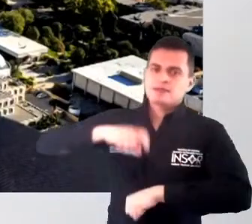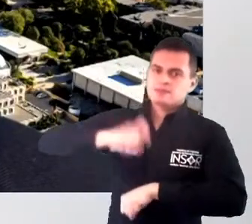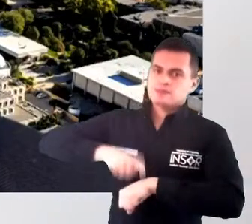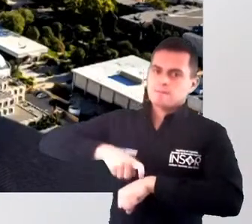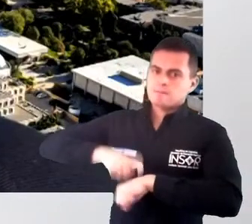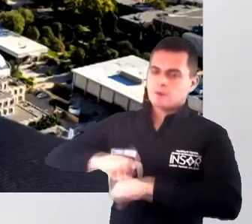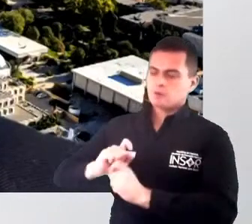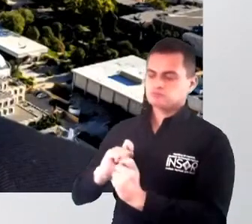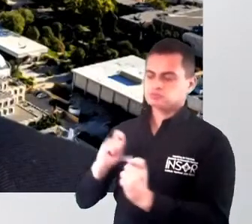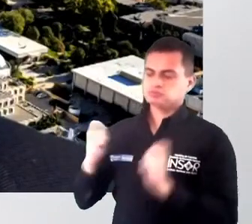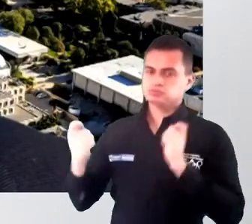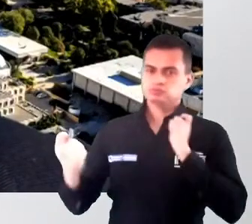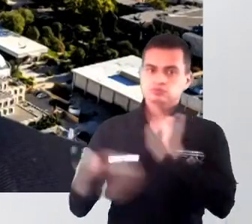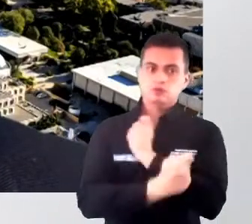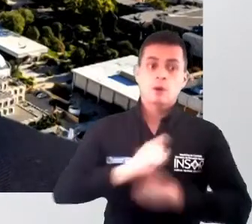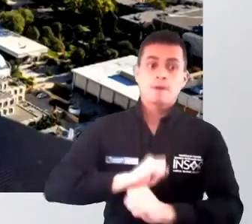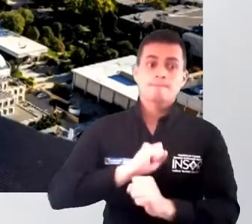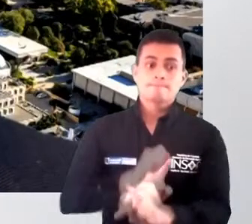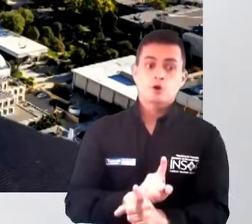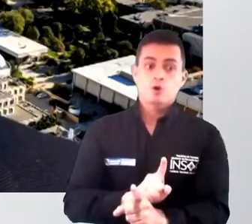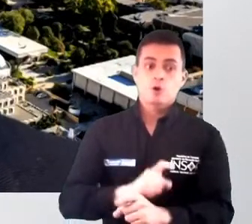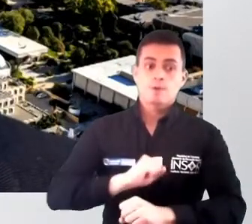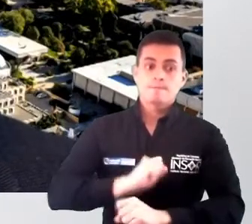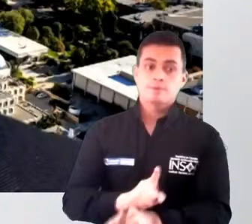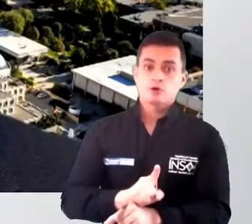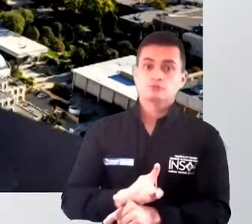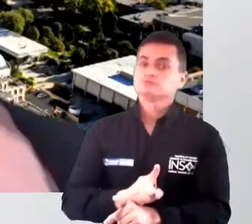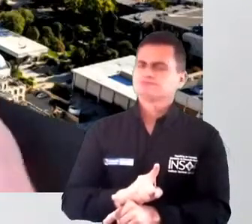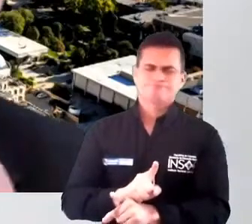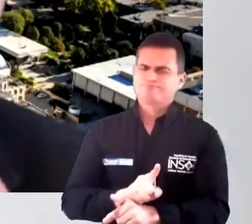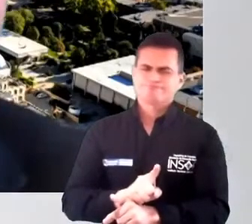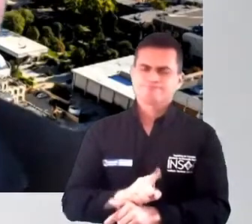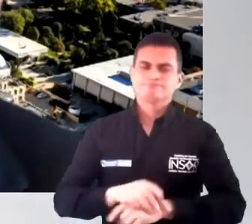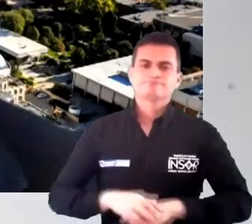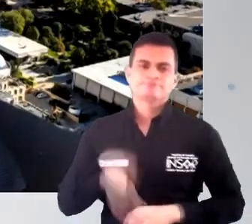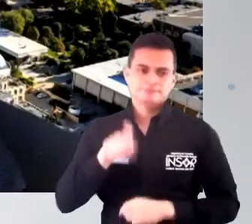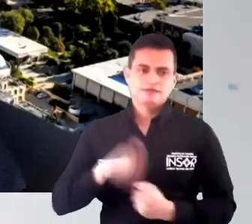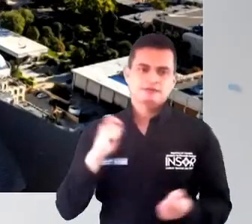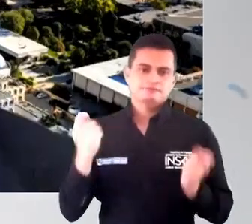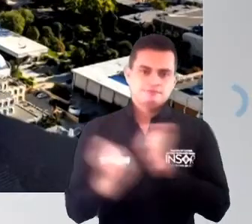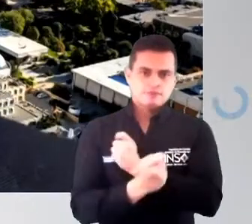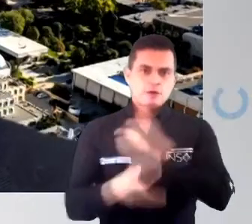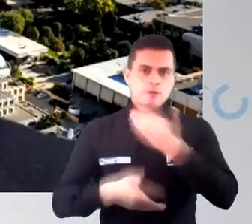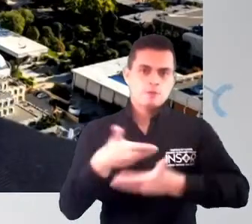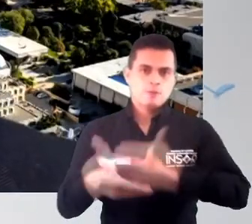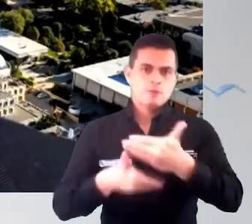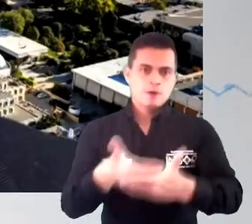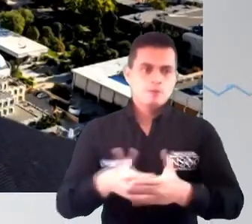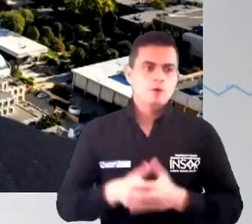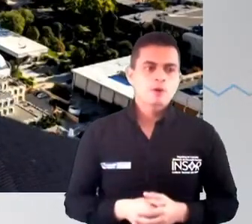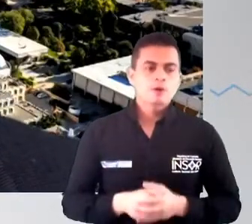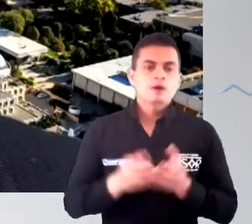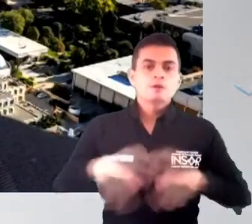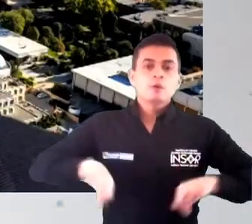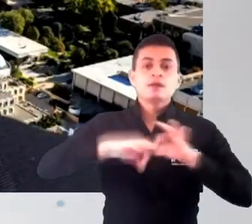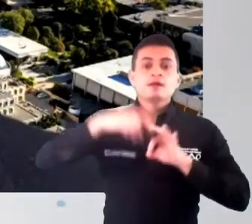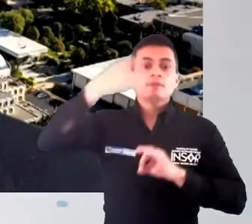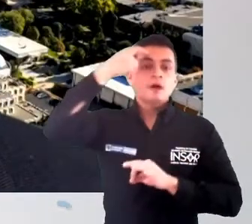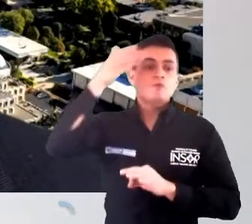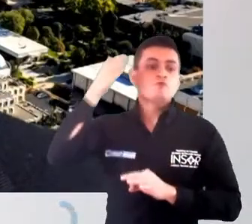esperar que desarrollen todas esas habilidades mañana. Deseamos que tengamos una visión a largo plazo